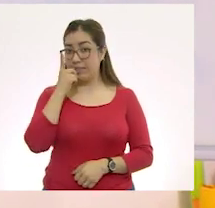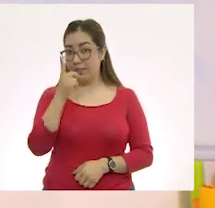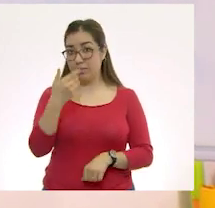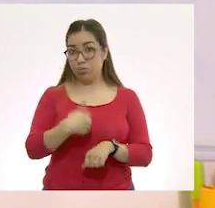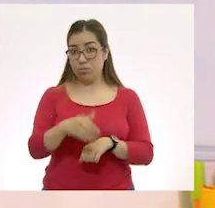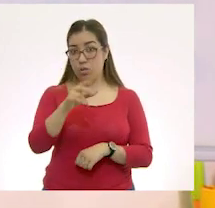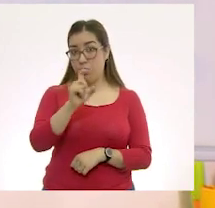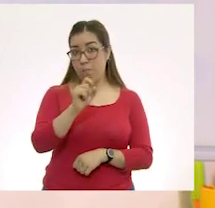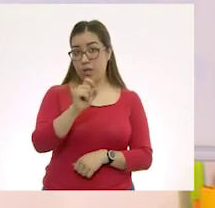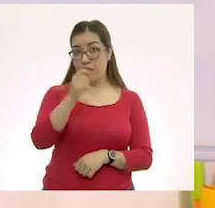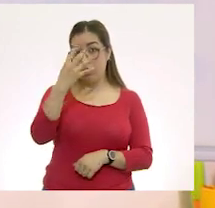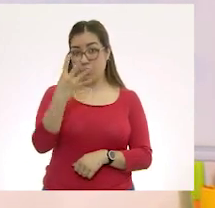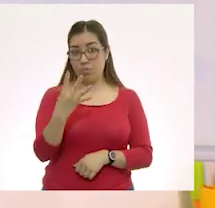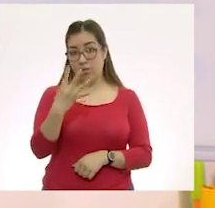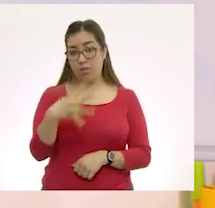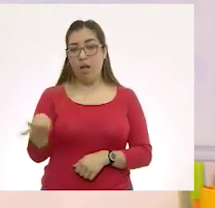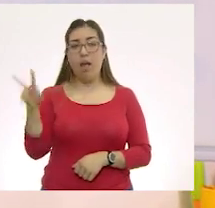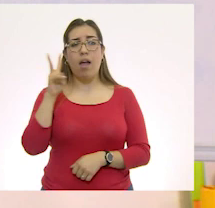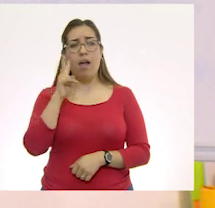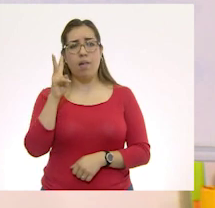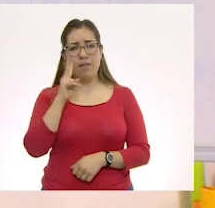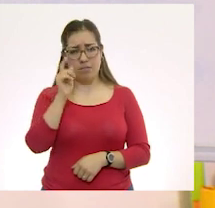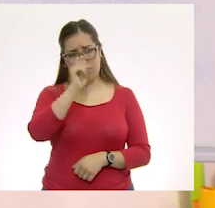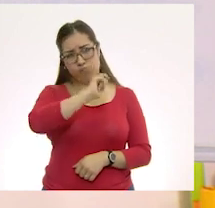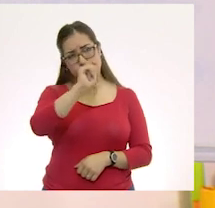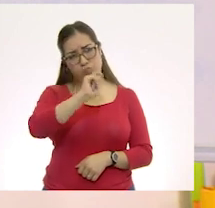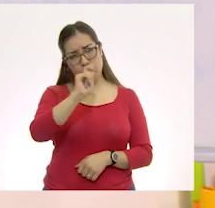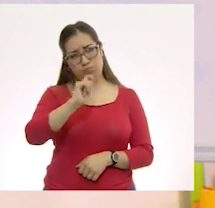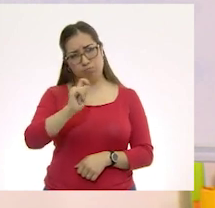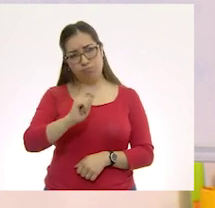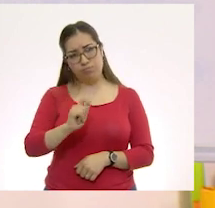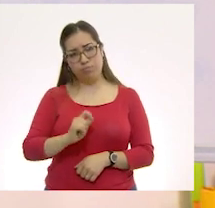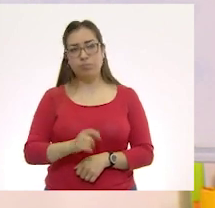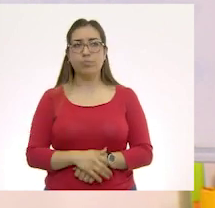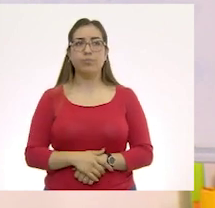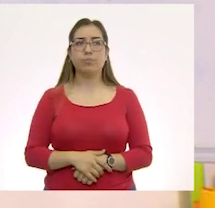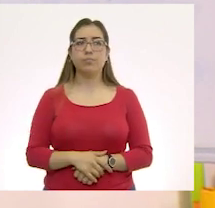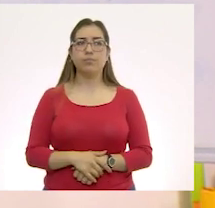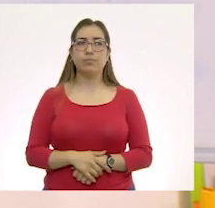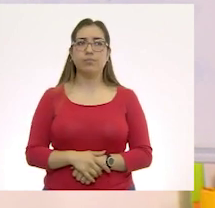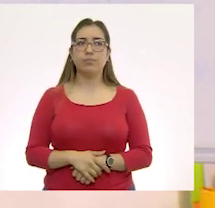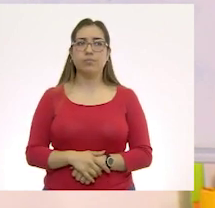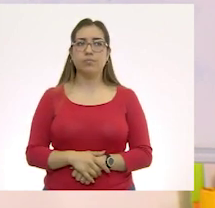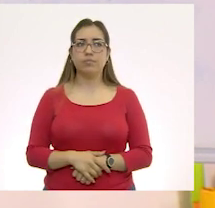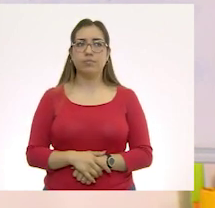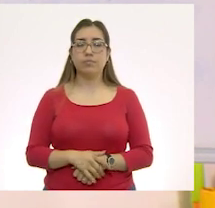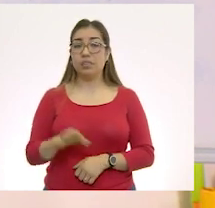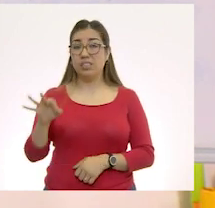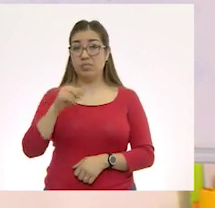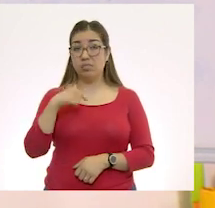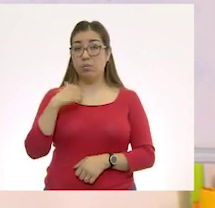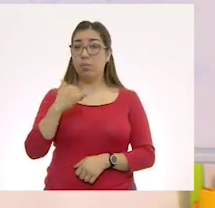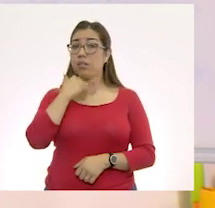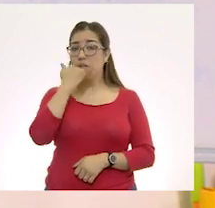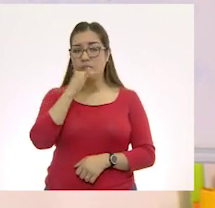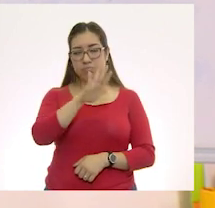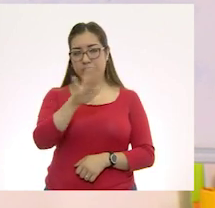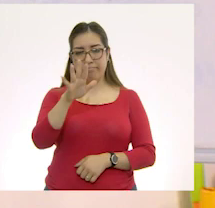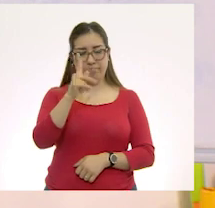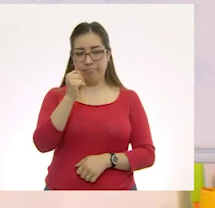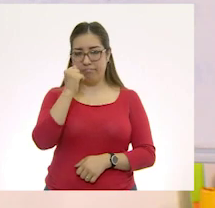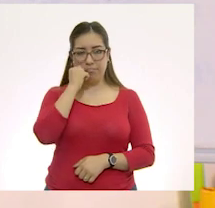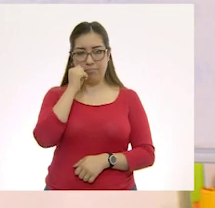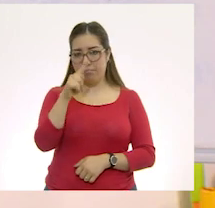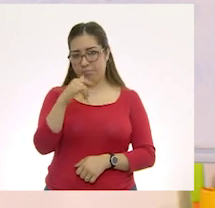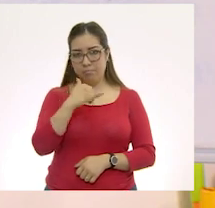24 eso que hay pinta lo y vamos a ver si es correcto y si me equivoco como es no importa estamos aprendiendo y nos